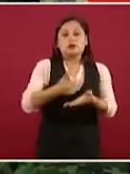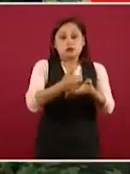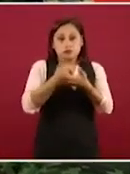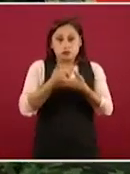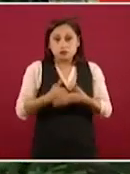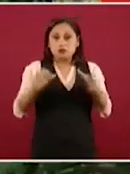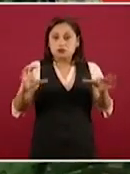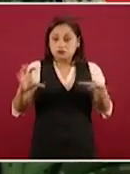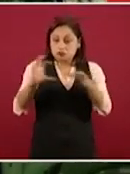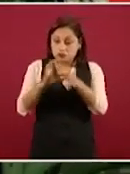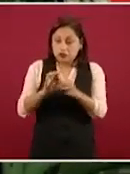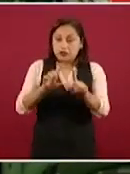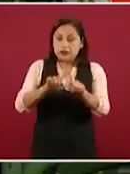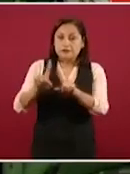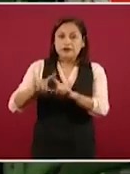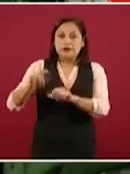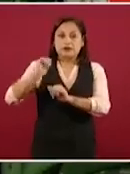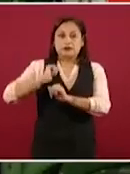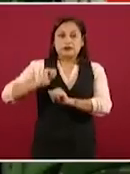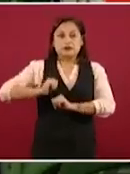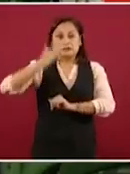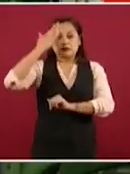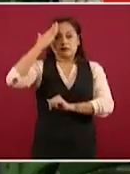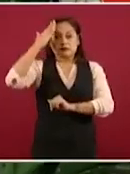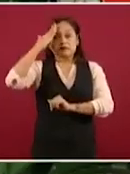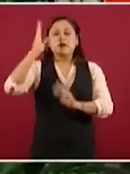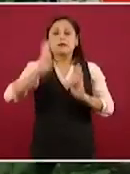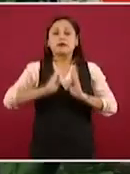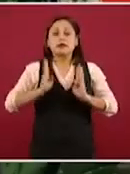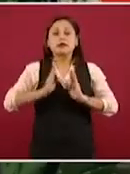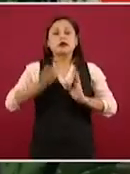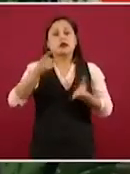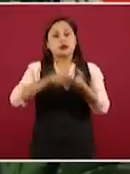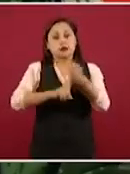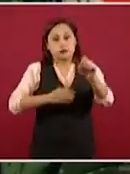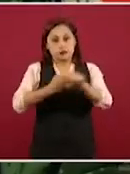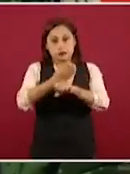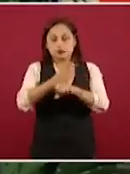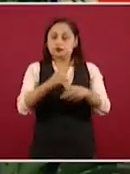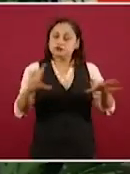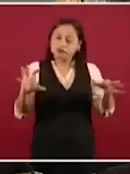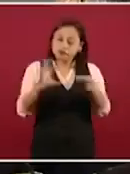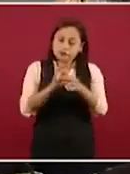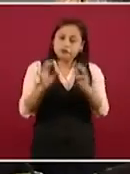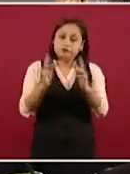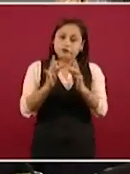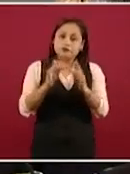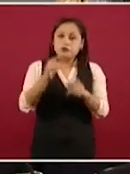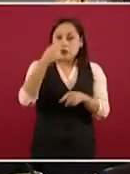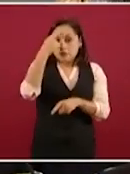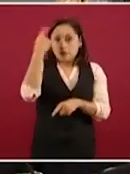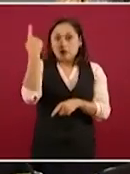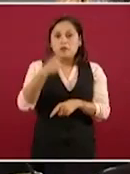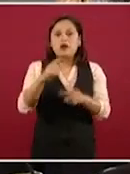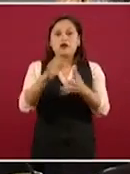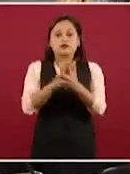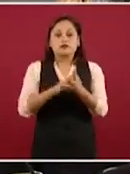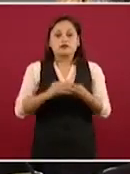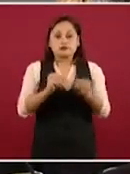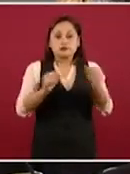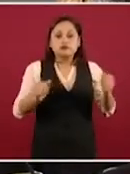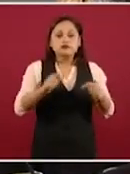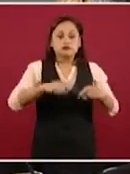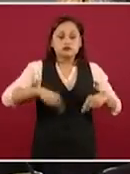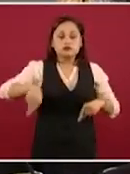las autoridades militares para poder identificar los mejores lugares para desarrollar esta actividad y que la sociedad pudiera